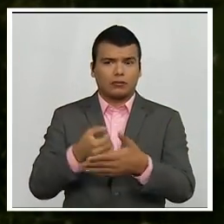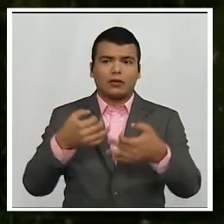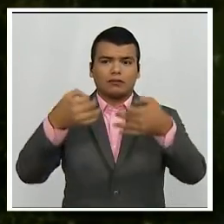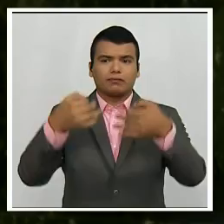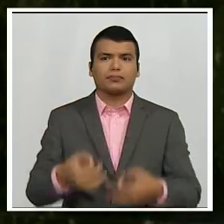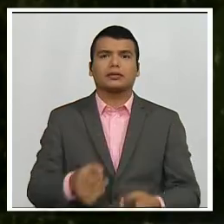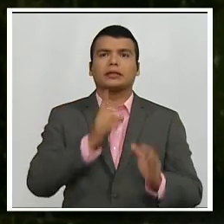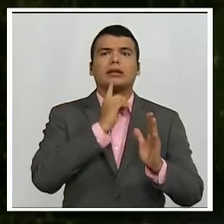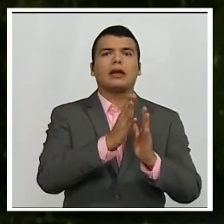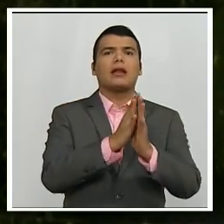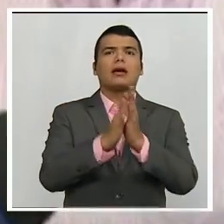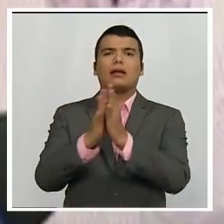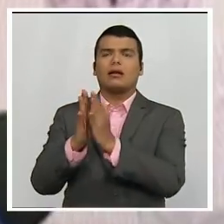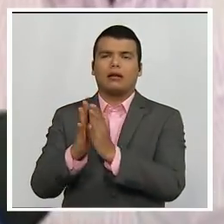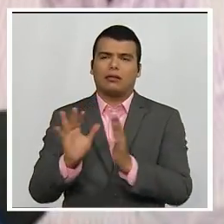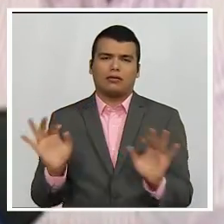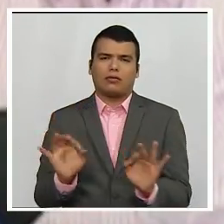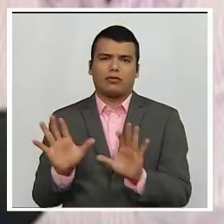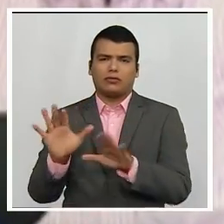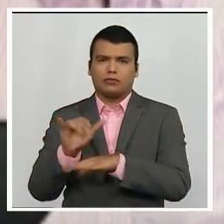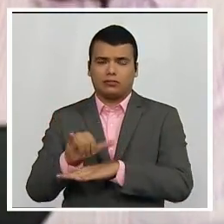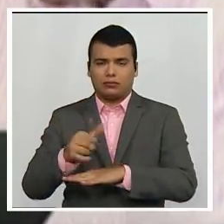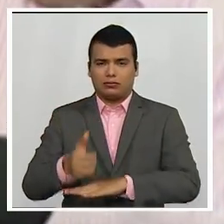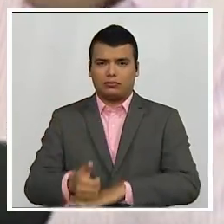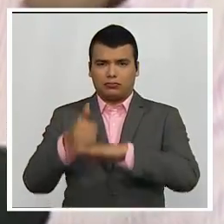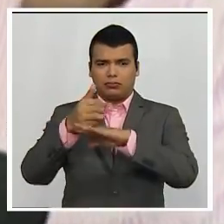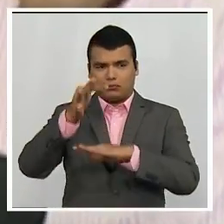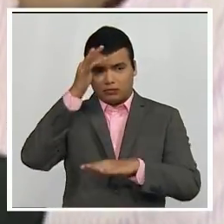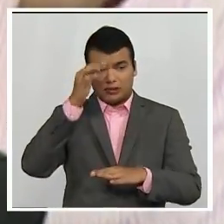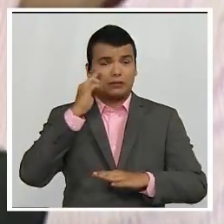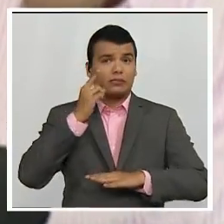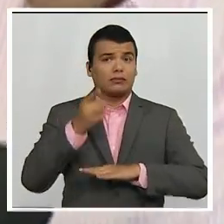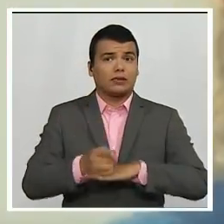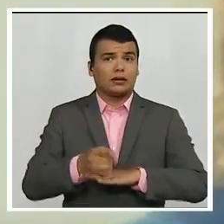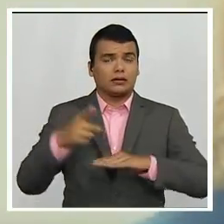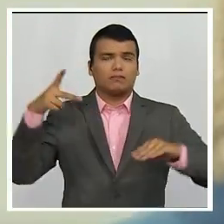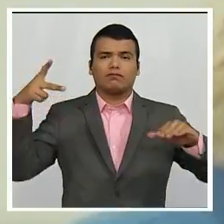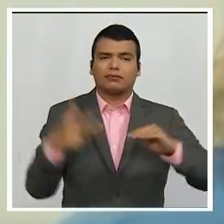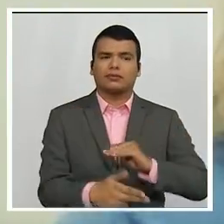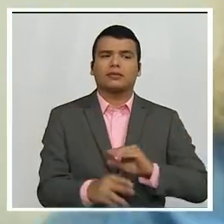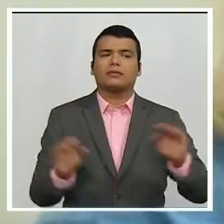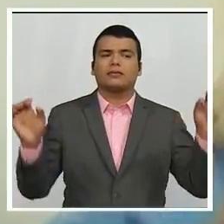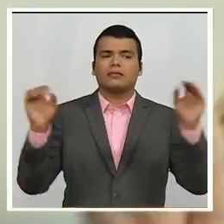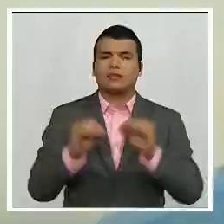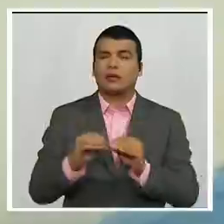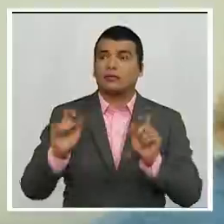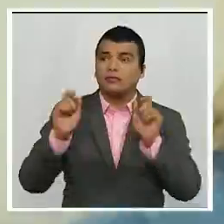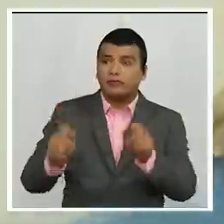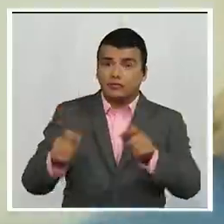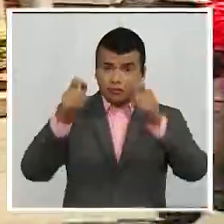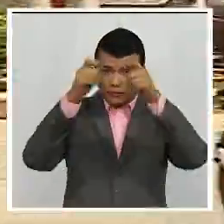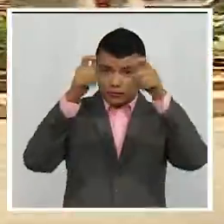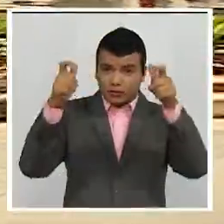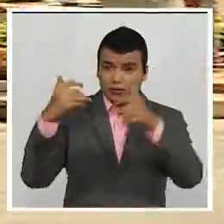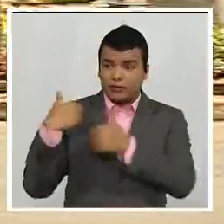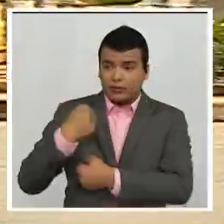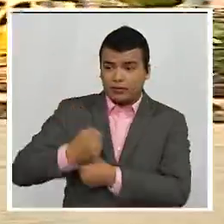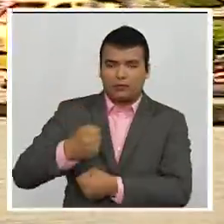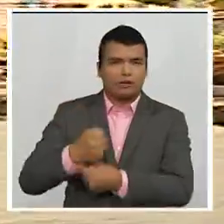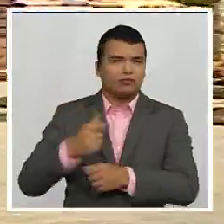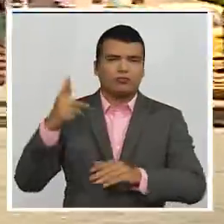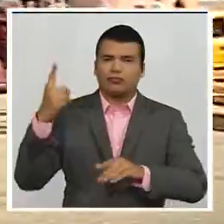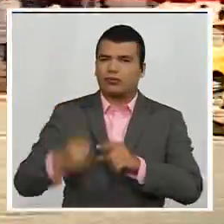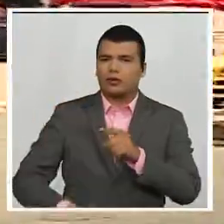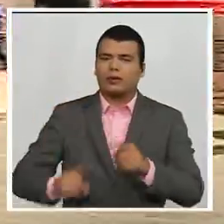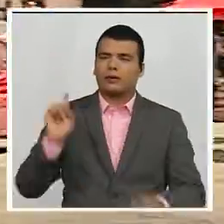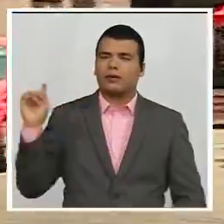a nivel institucional por esta razón el ex gerente fue sancionado con destitución e inhabilidad por 12 años para ejercer cargos públicos el actual